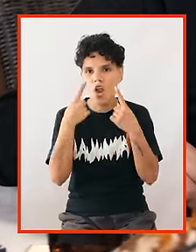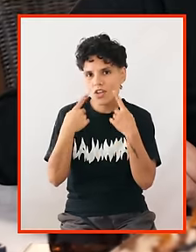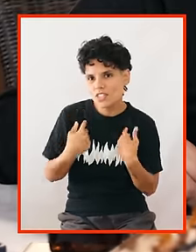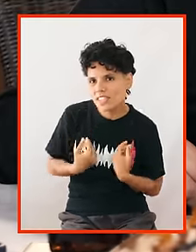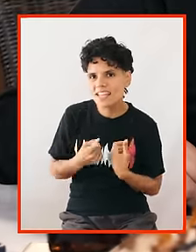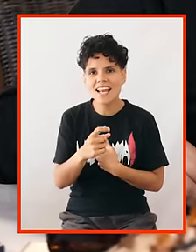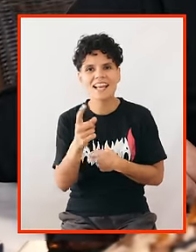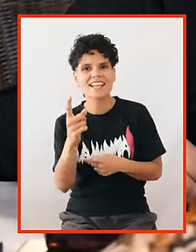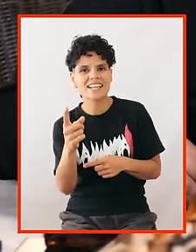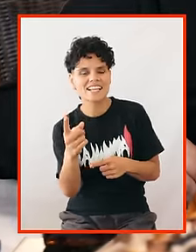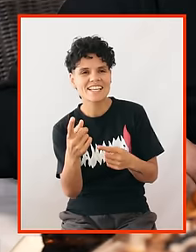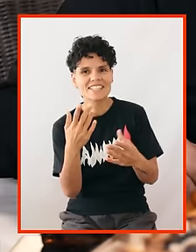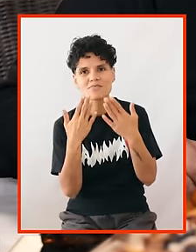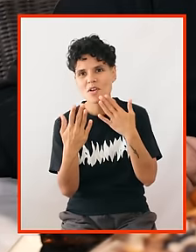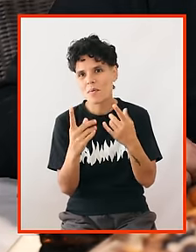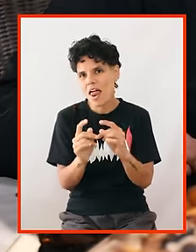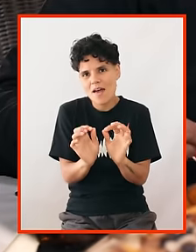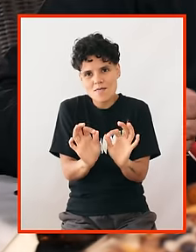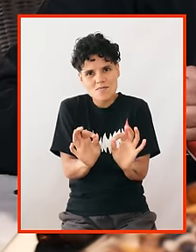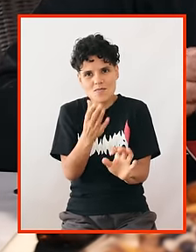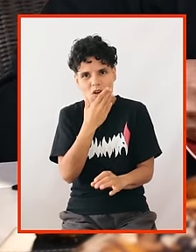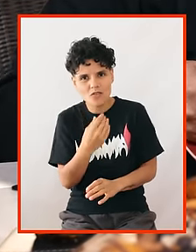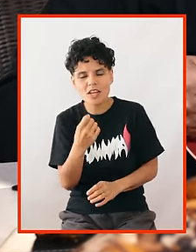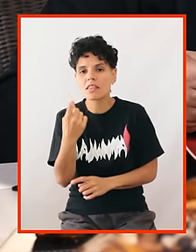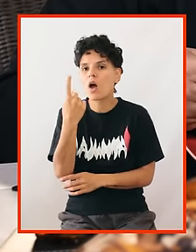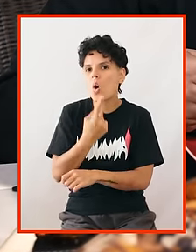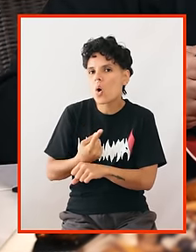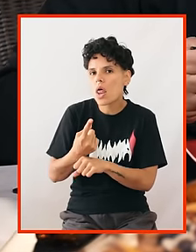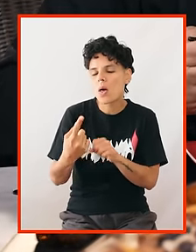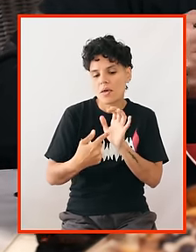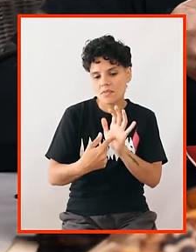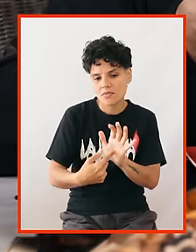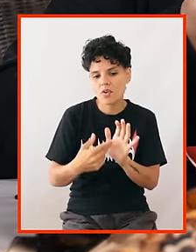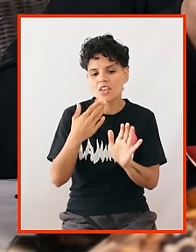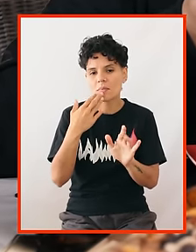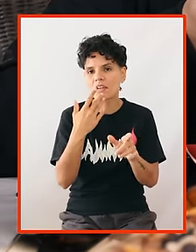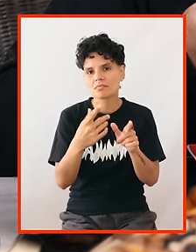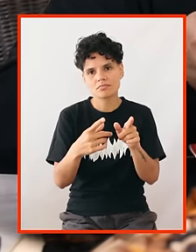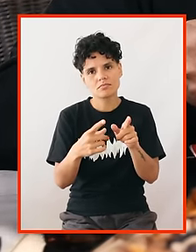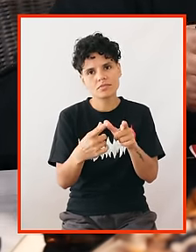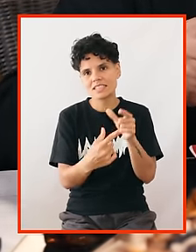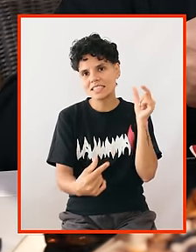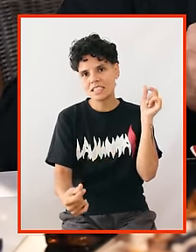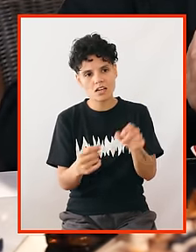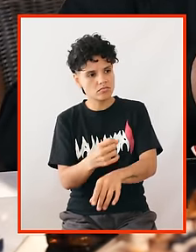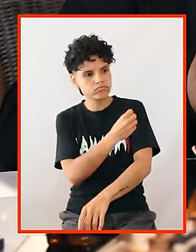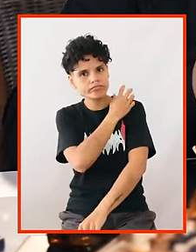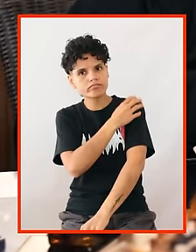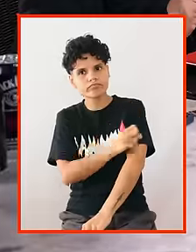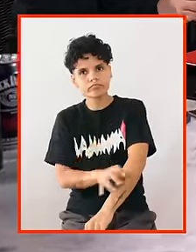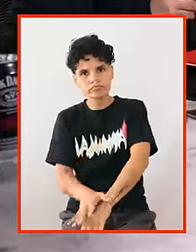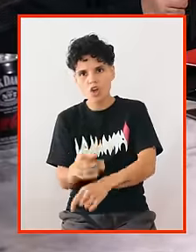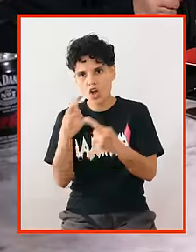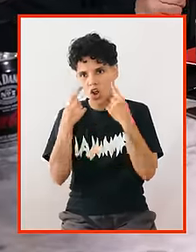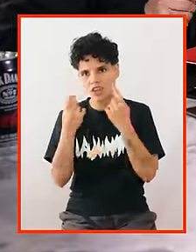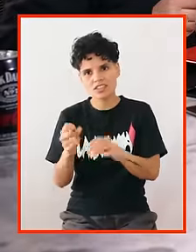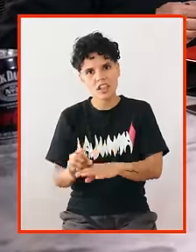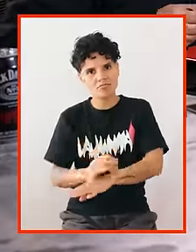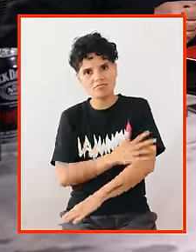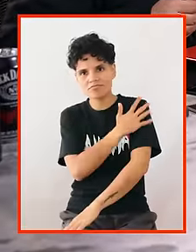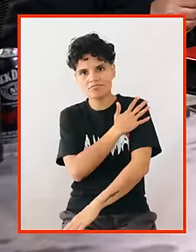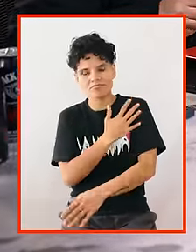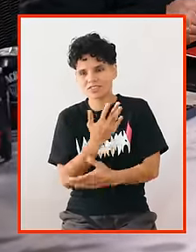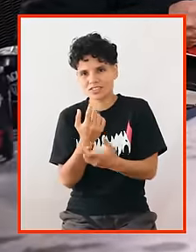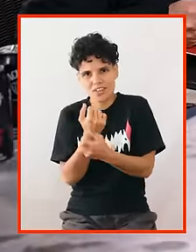Era bonito ese programa porque podía tocar una hora en vivo y, como bien dice el Álvaro, tocar para todo Chile. que para nosotros era un lujo porque de otra manera no